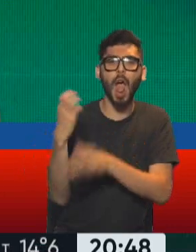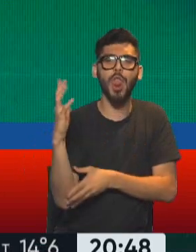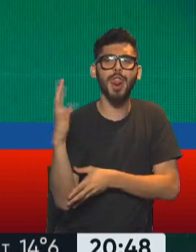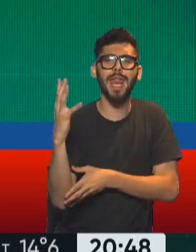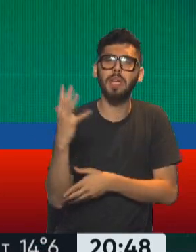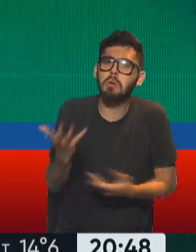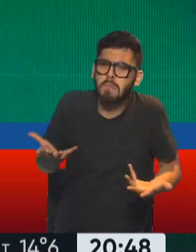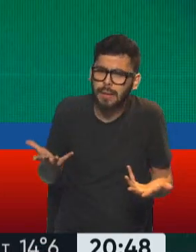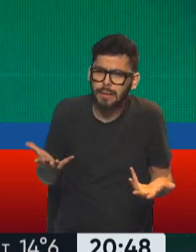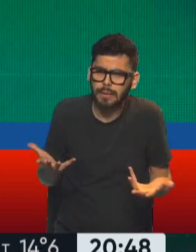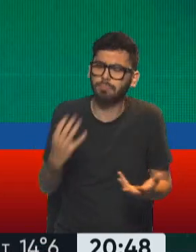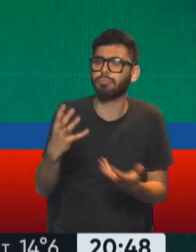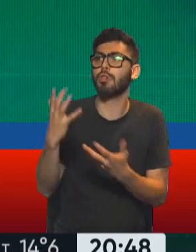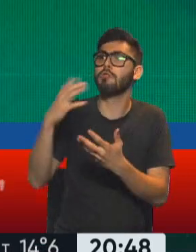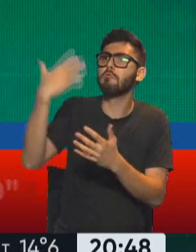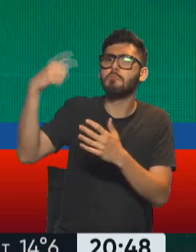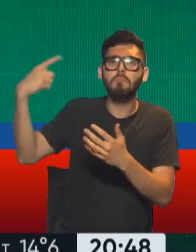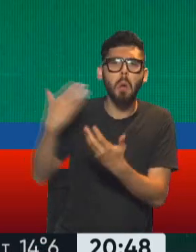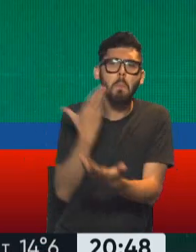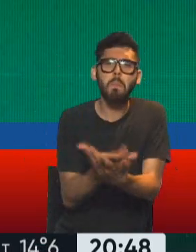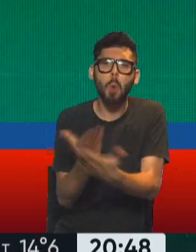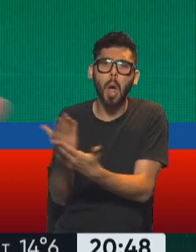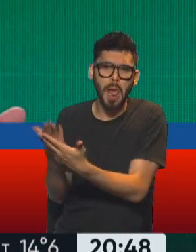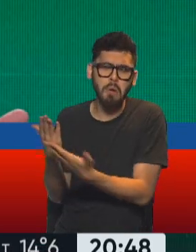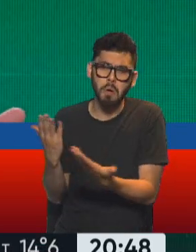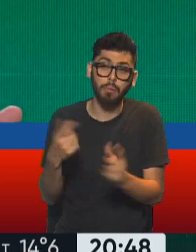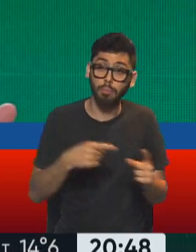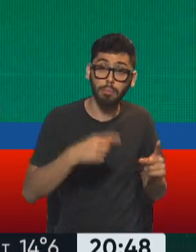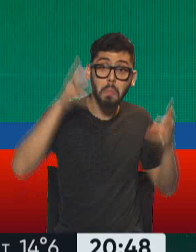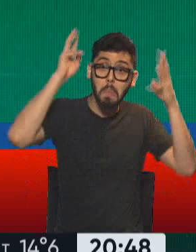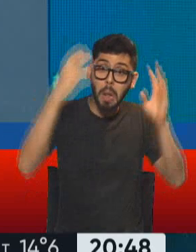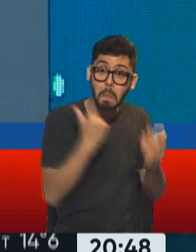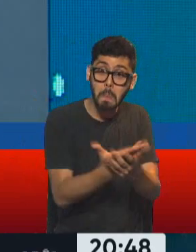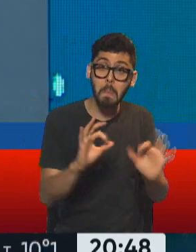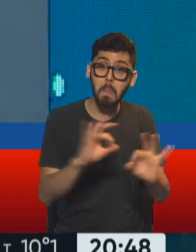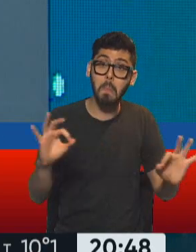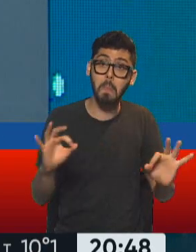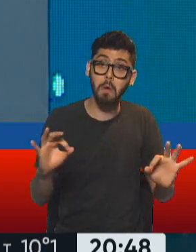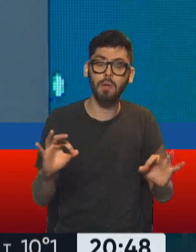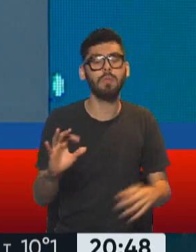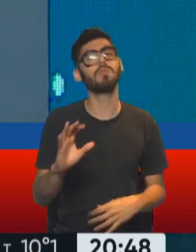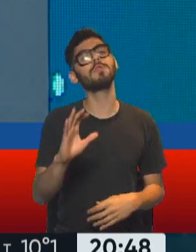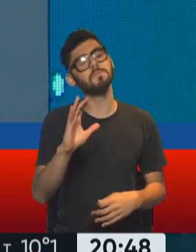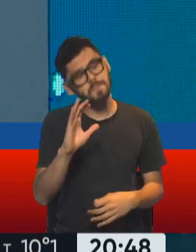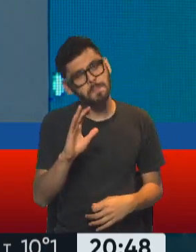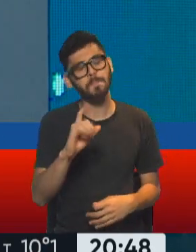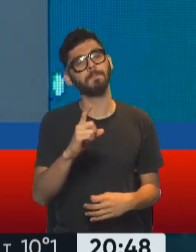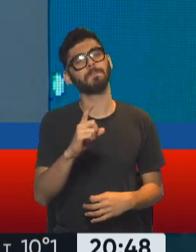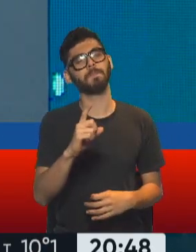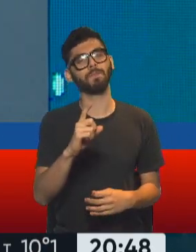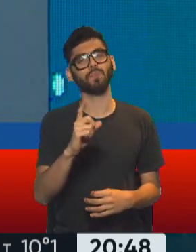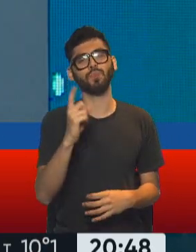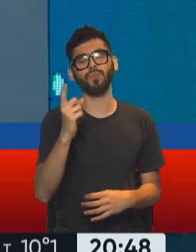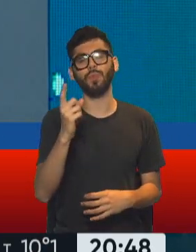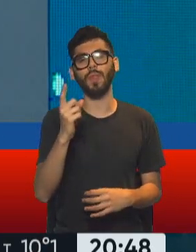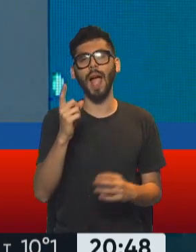ahí la derecha en el mundo tiene propuestas pero mire yo no lo escuché ninguna bueno mira el hay una serie hay una serie